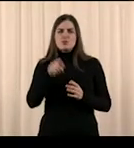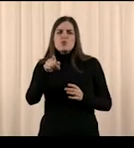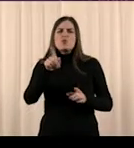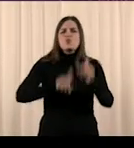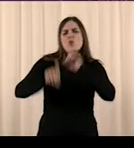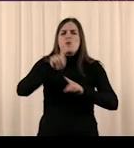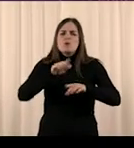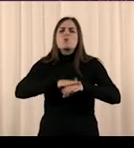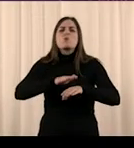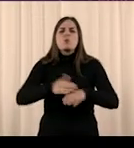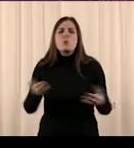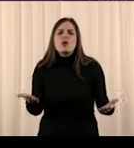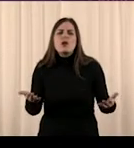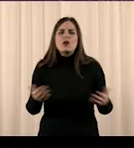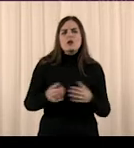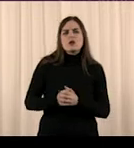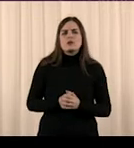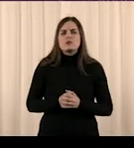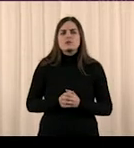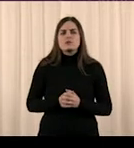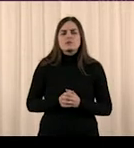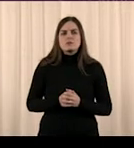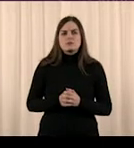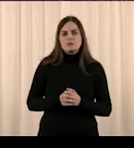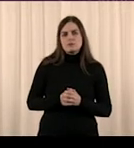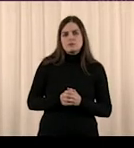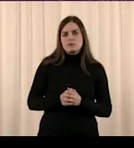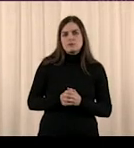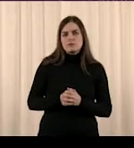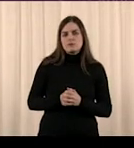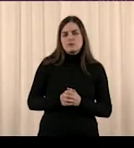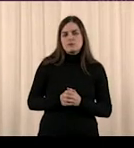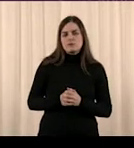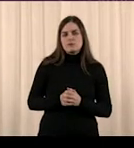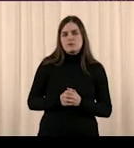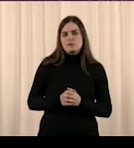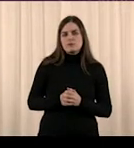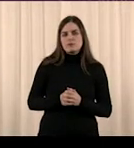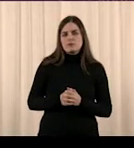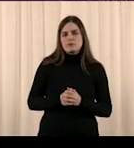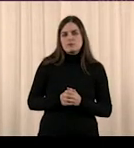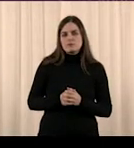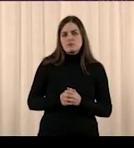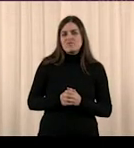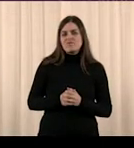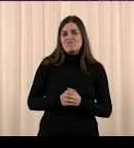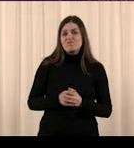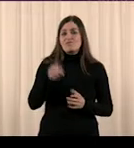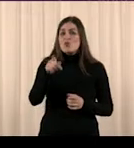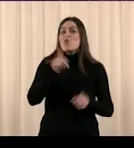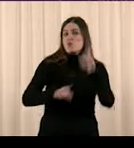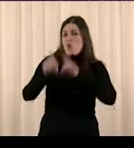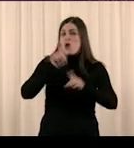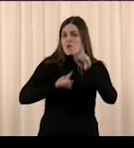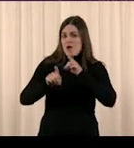problemas? And the reason why you have the problems is because long time ago, pues porque hace mucho